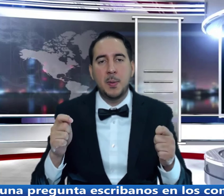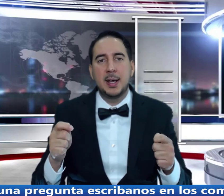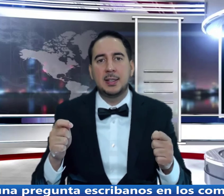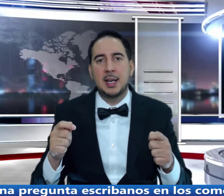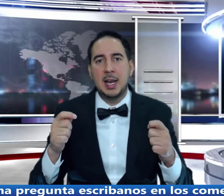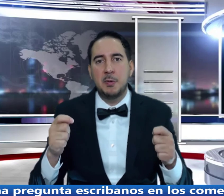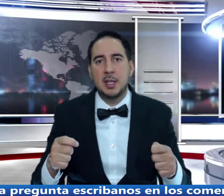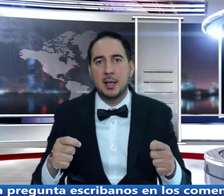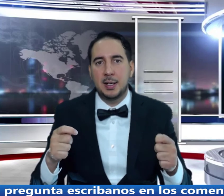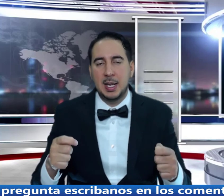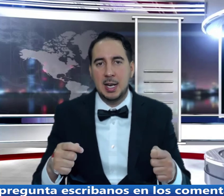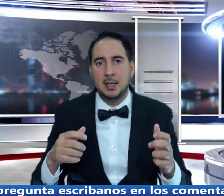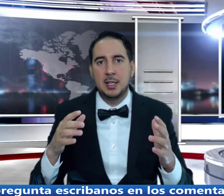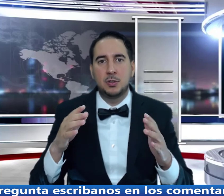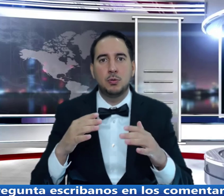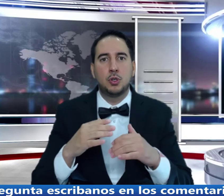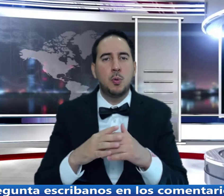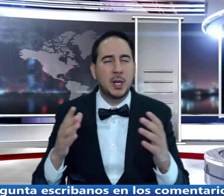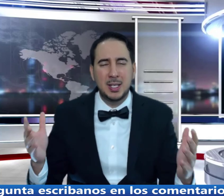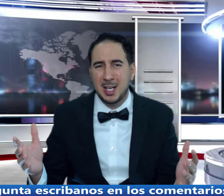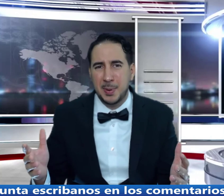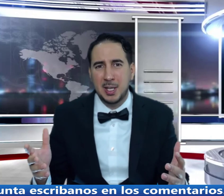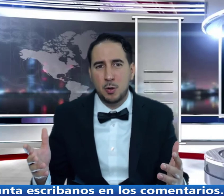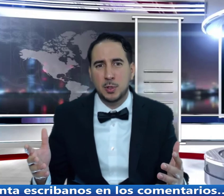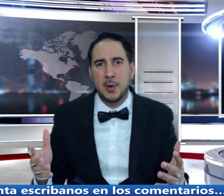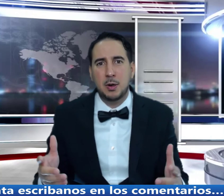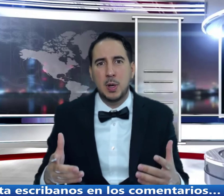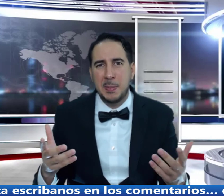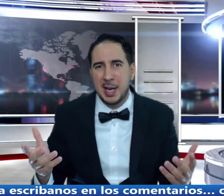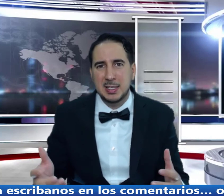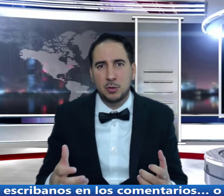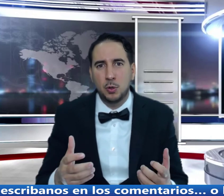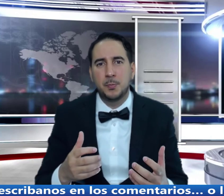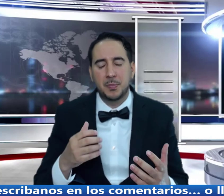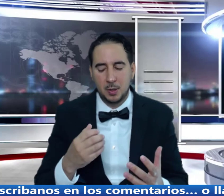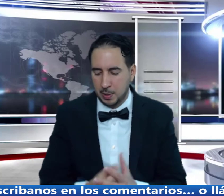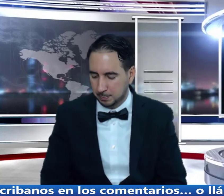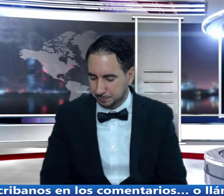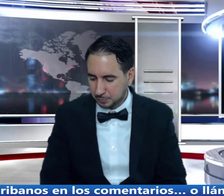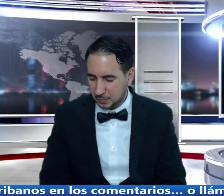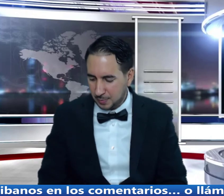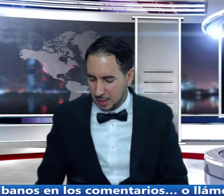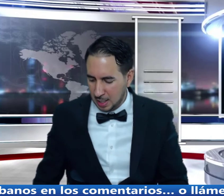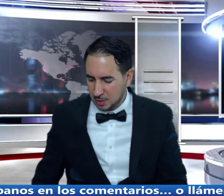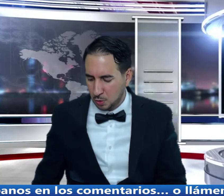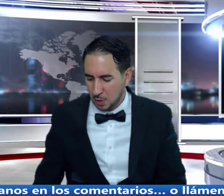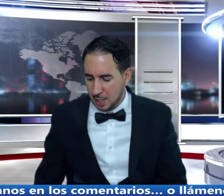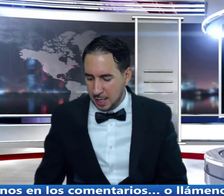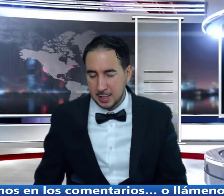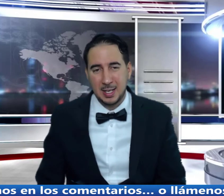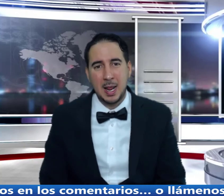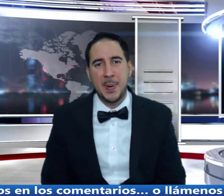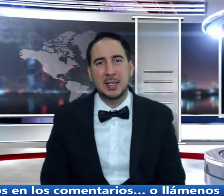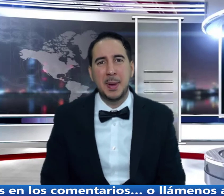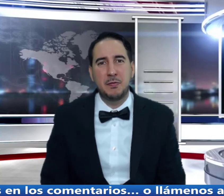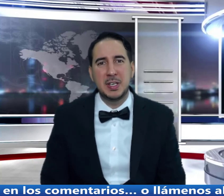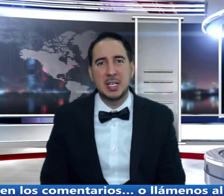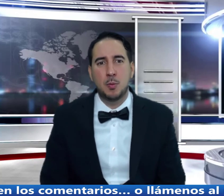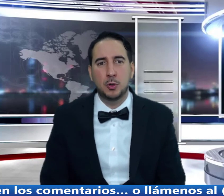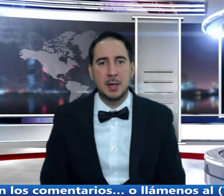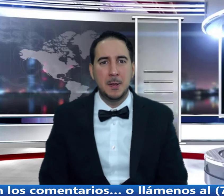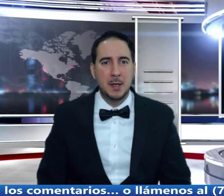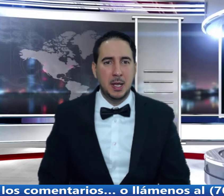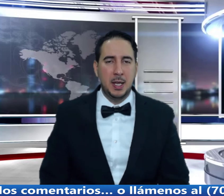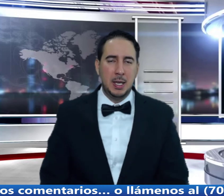es lo que vas a estar la vida real y son software que tienes que aprender cómo trabajar con el MLS y todo y bueno, eso es la parte más